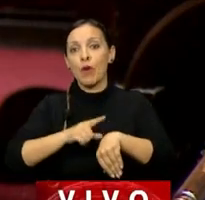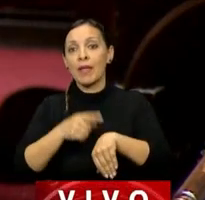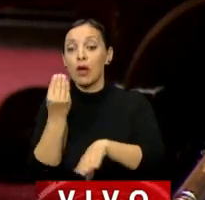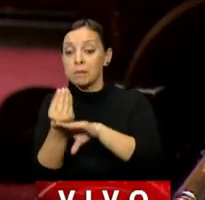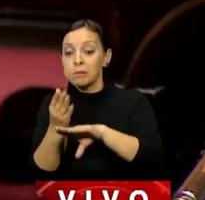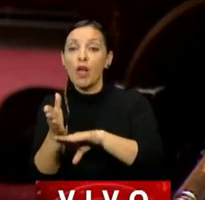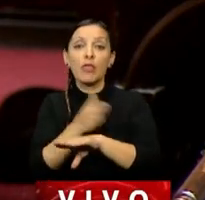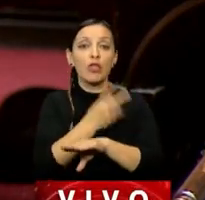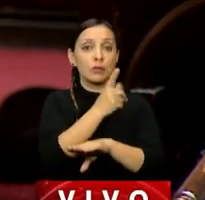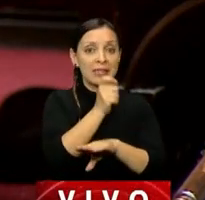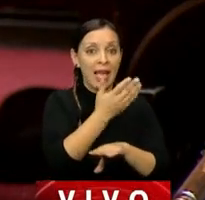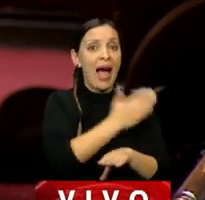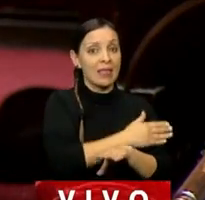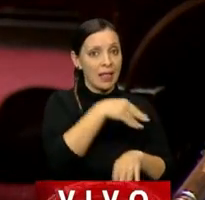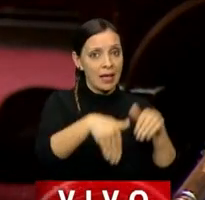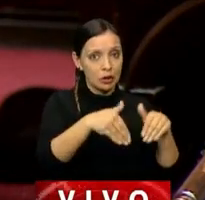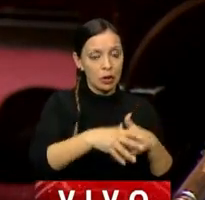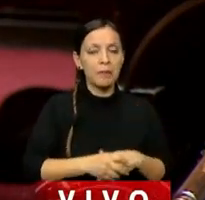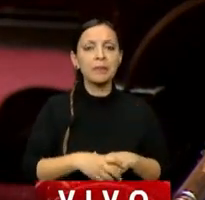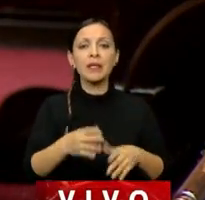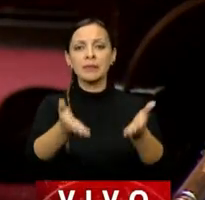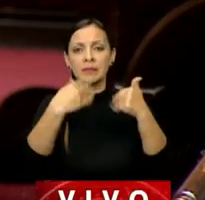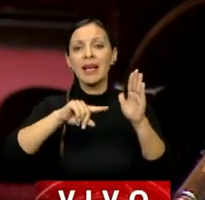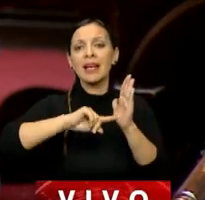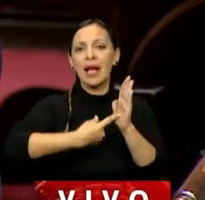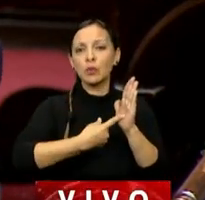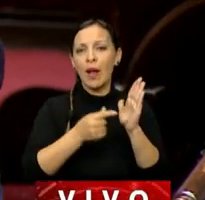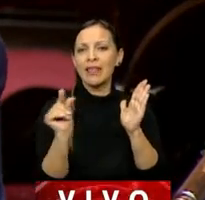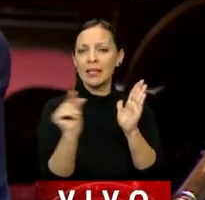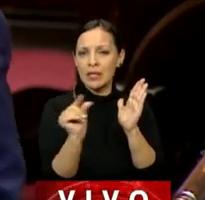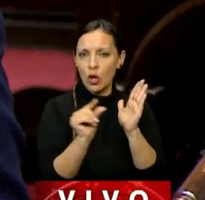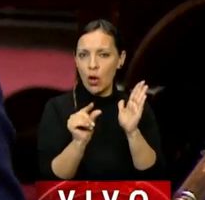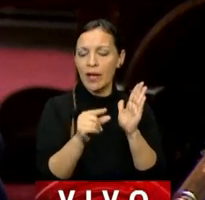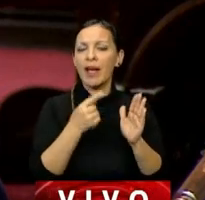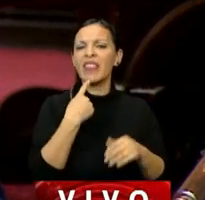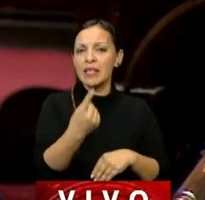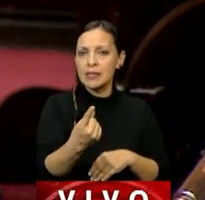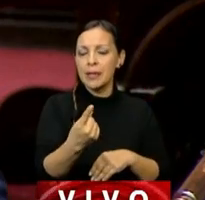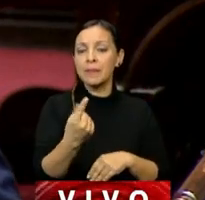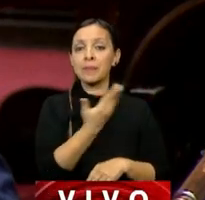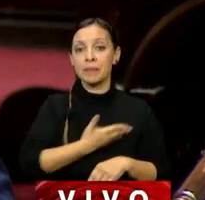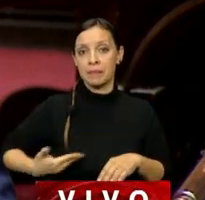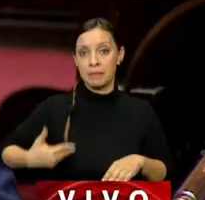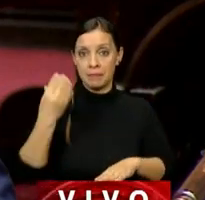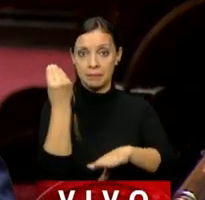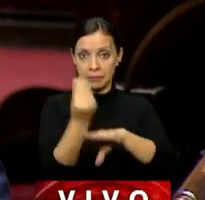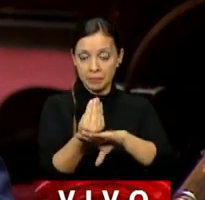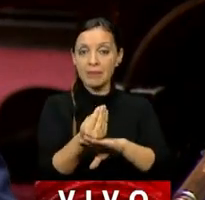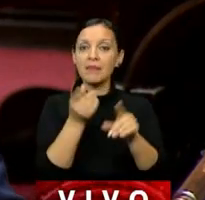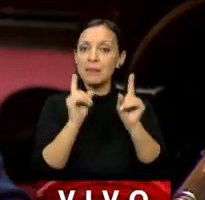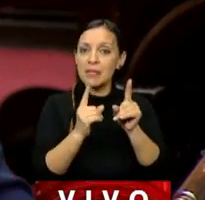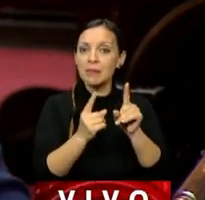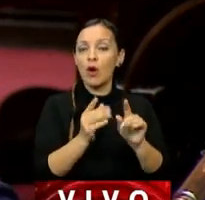ejercicio y la cláusula transitoria décima de la constitución que dijo que el mandato presidencial de esa primera